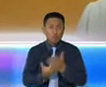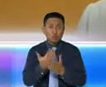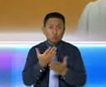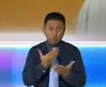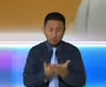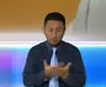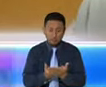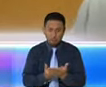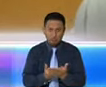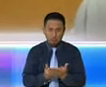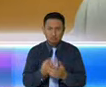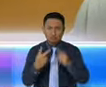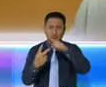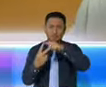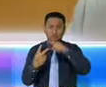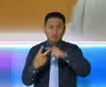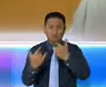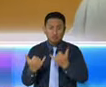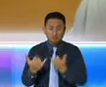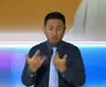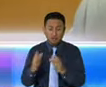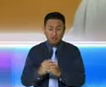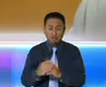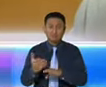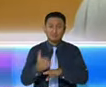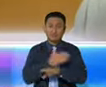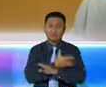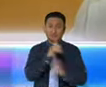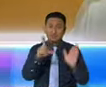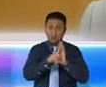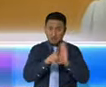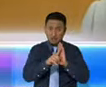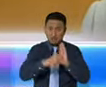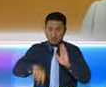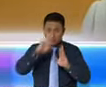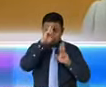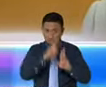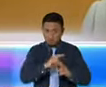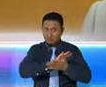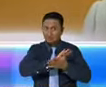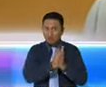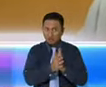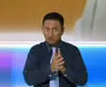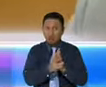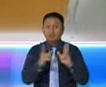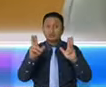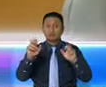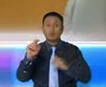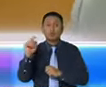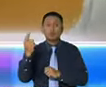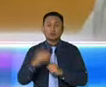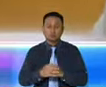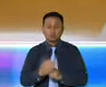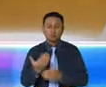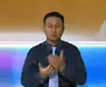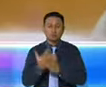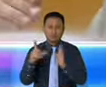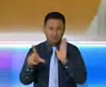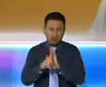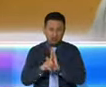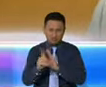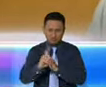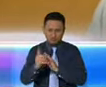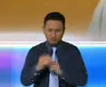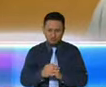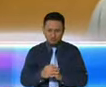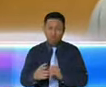Texaco y Chevron ya violó las leyes que estaban vigentes en ese momento. O sea que no se trata solo una cuestión de crear leyes nuevas, retroactivas, sino de